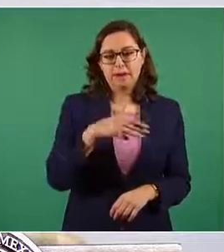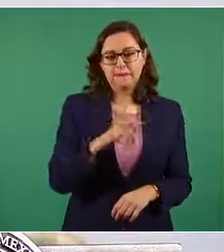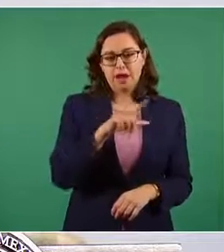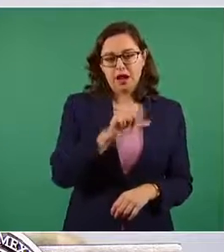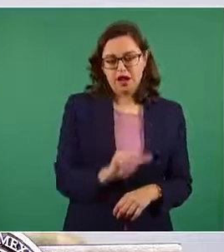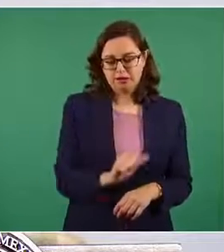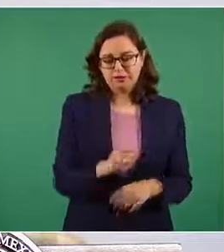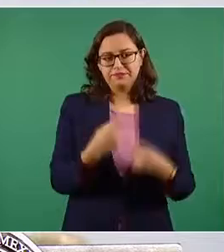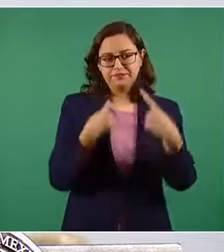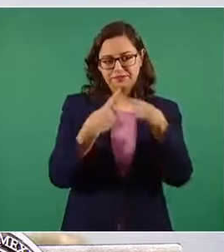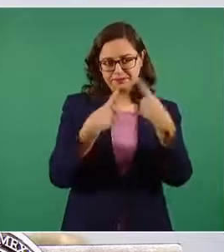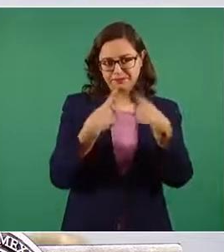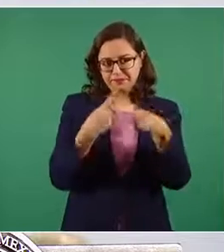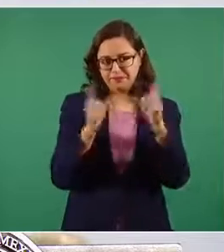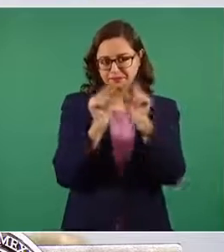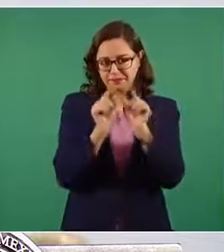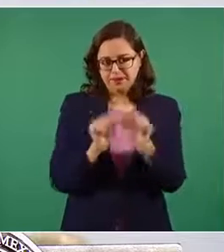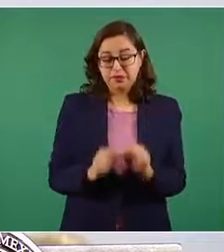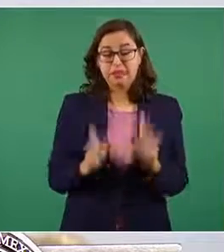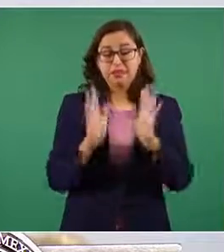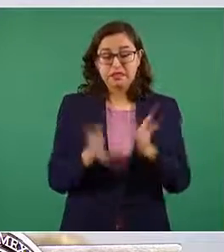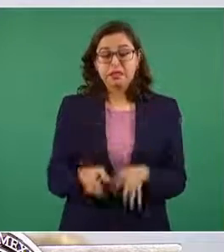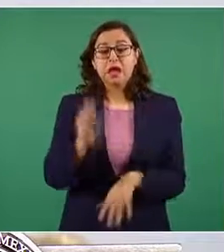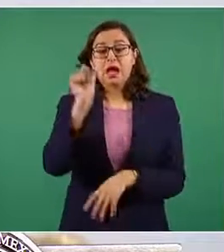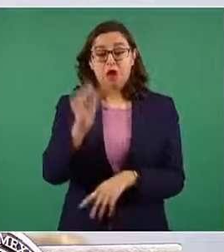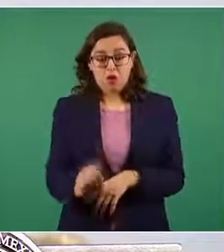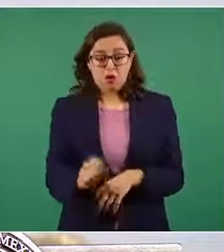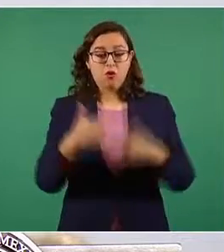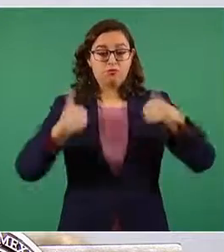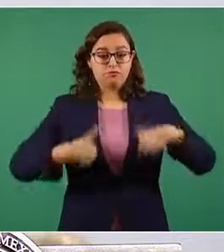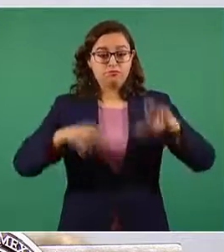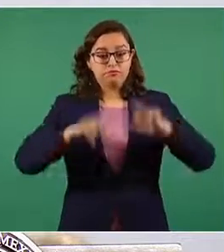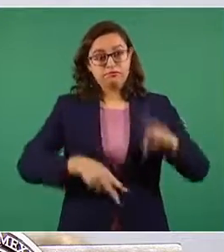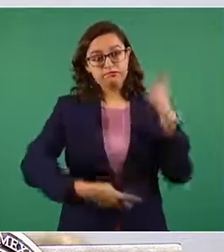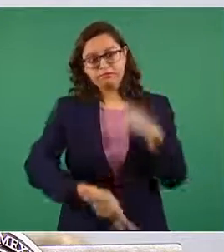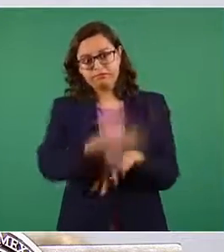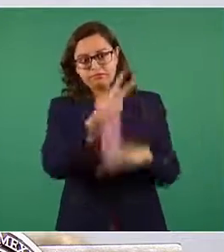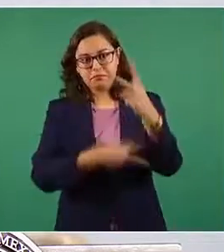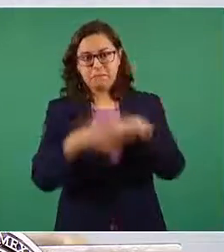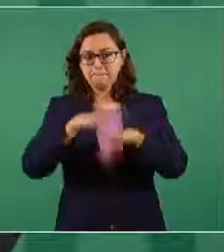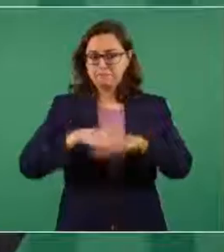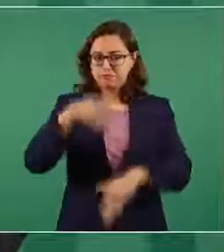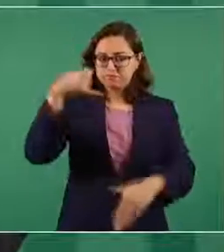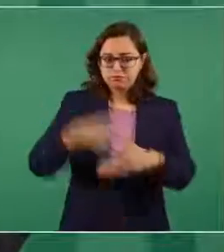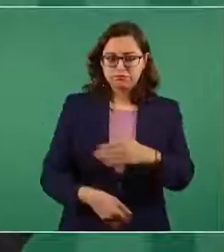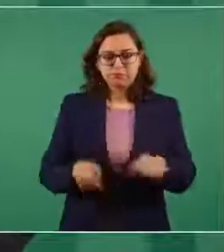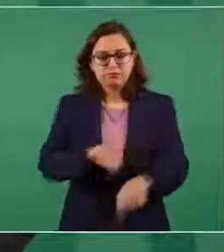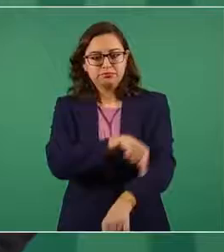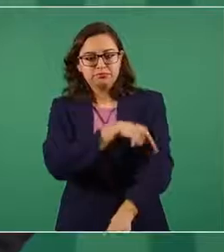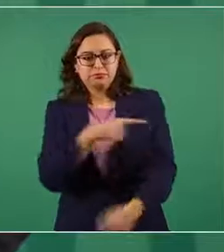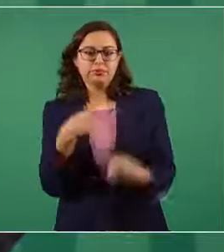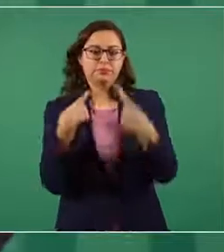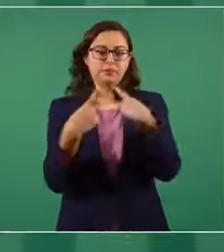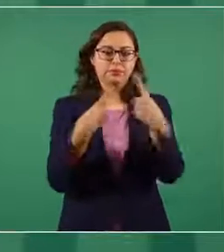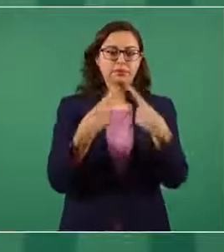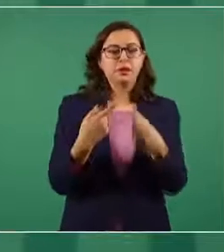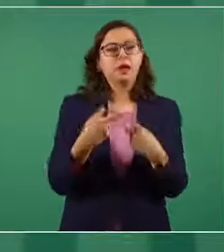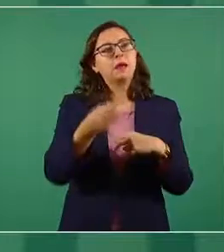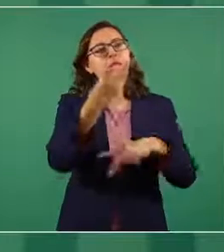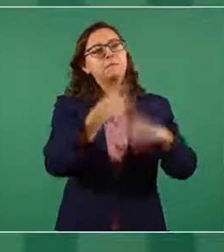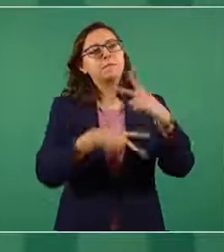tener la plática con los funcionarios que yo les acabo de referir, que solo mencioné a quienes encabezan, pero es una delegación